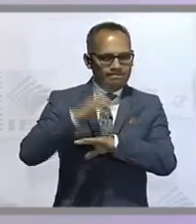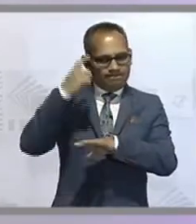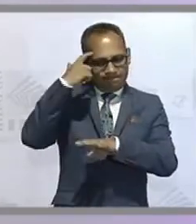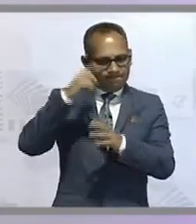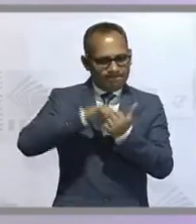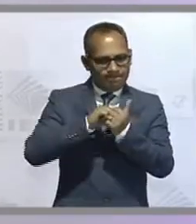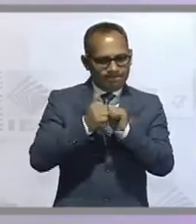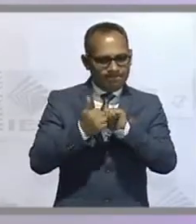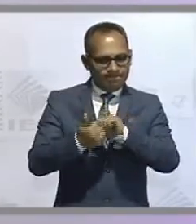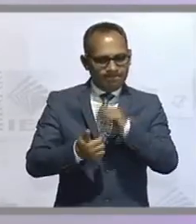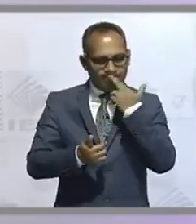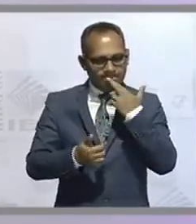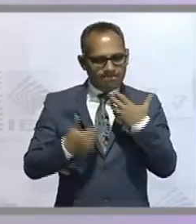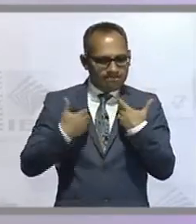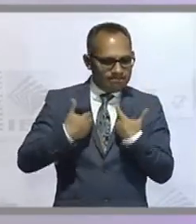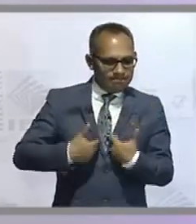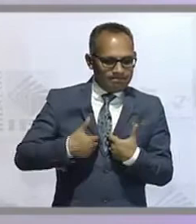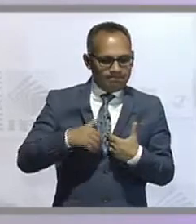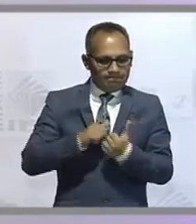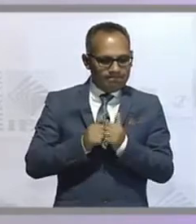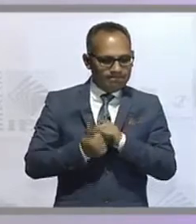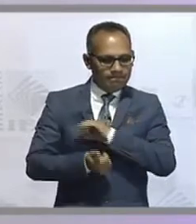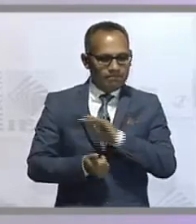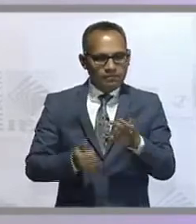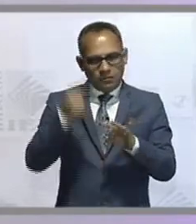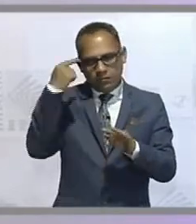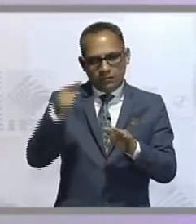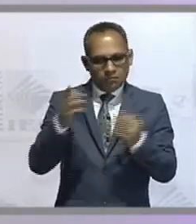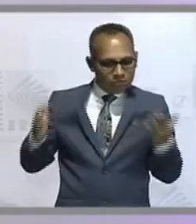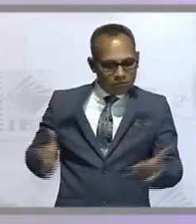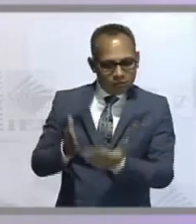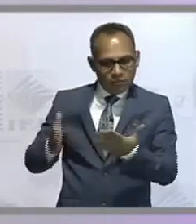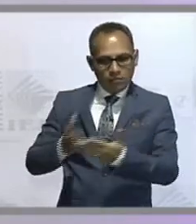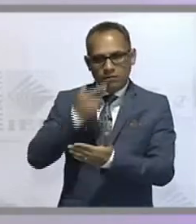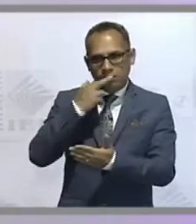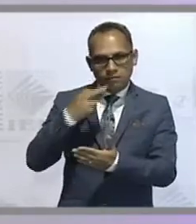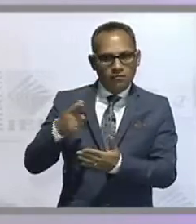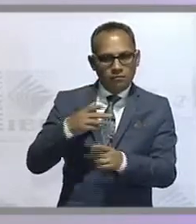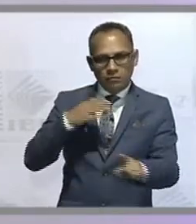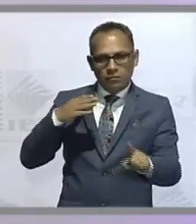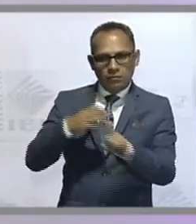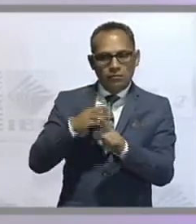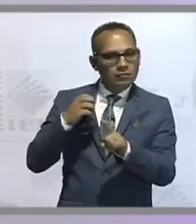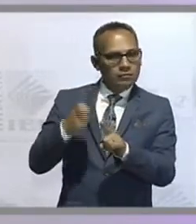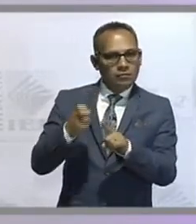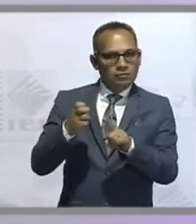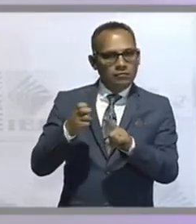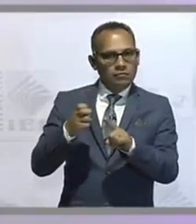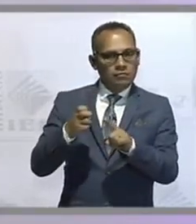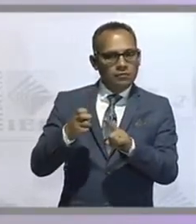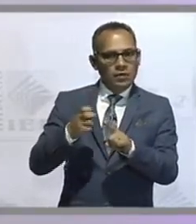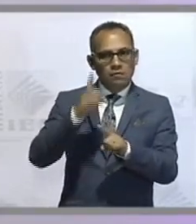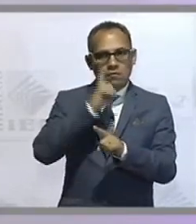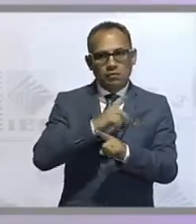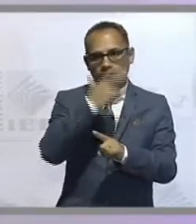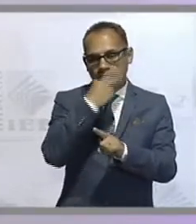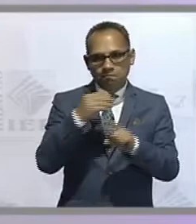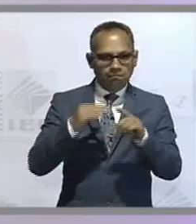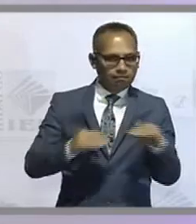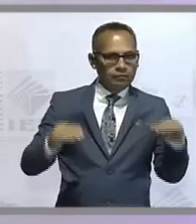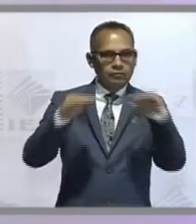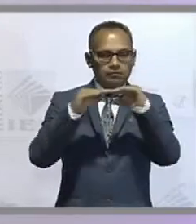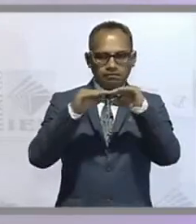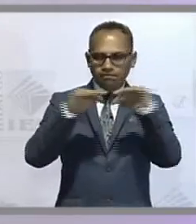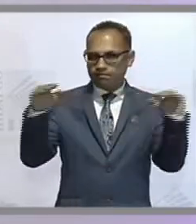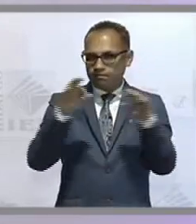niños que vayan caminado especialmente a inculcarles que solamente la igualdad de género es la que debe de perdurar en cada